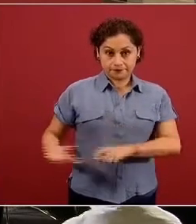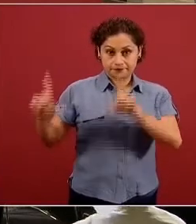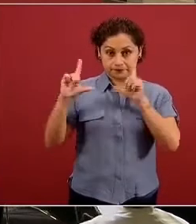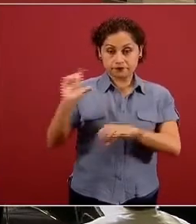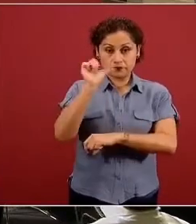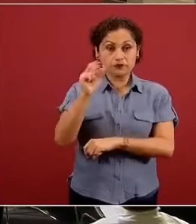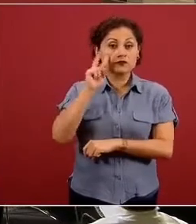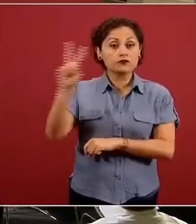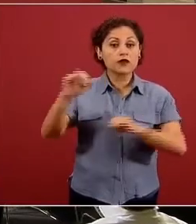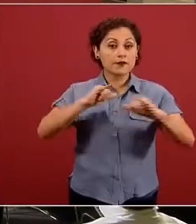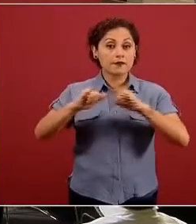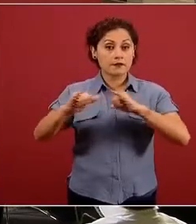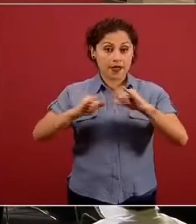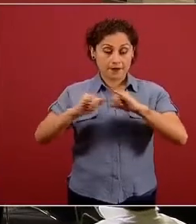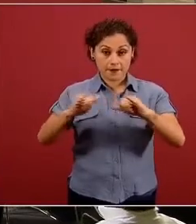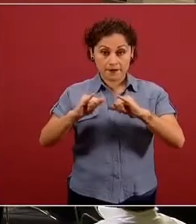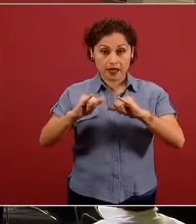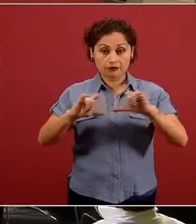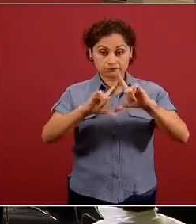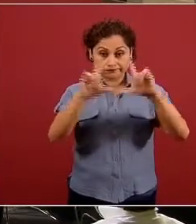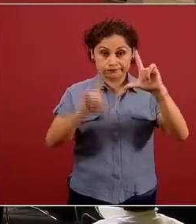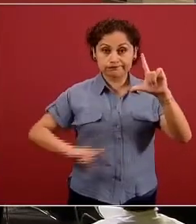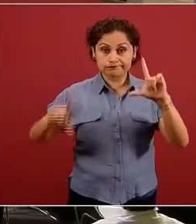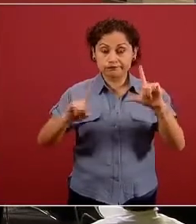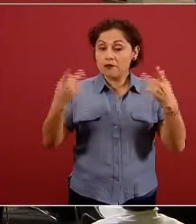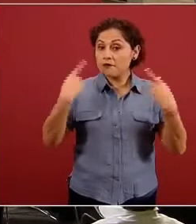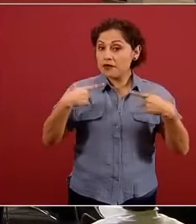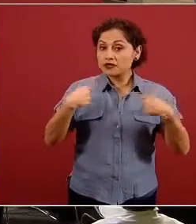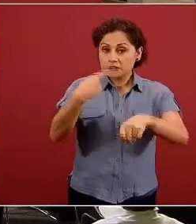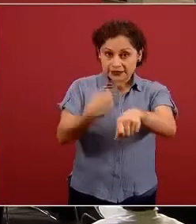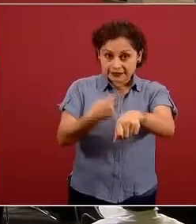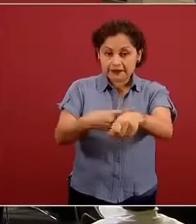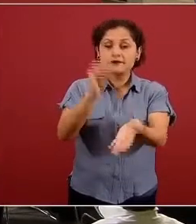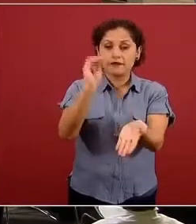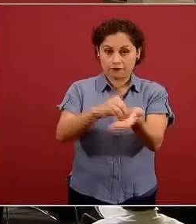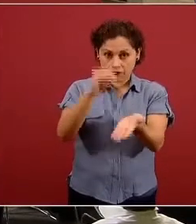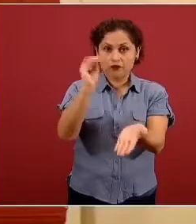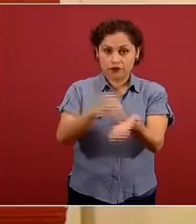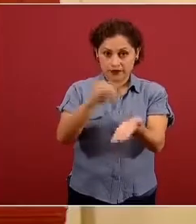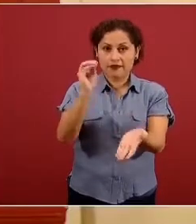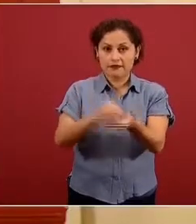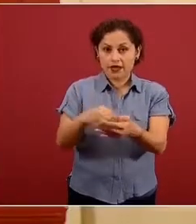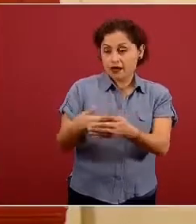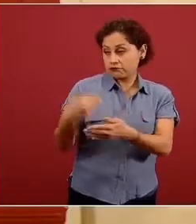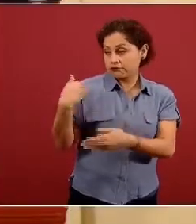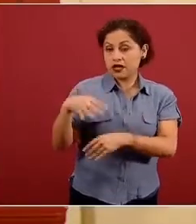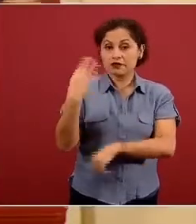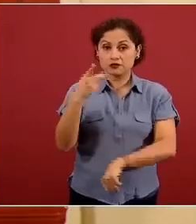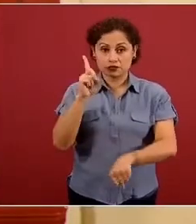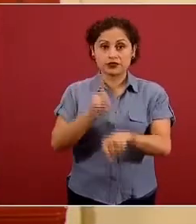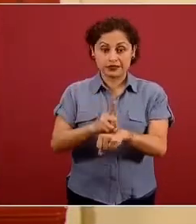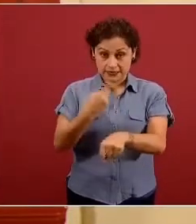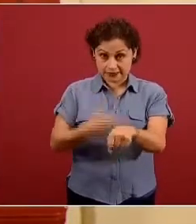el mapa, considerando las personas con enfermedad activa, la enfermedad incidente, la enfermedad de los últimos 14 días, esta